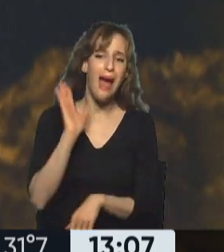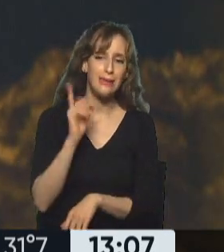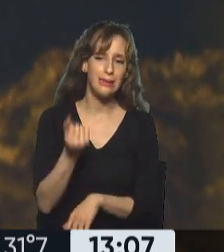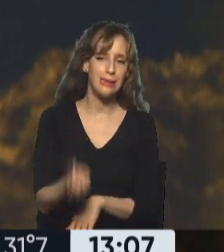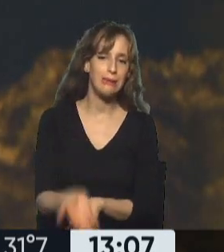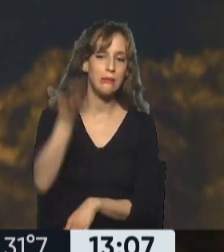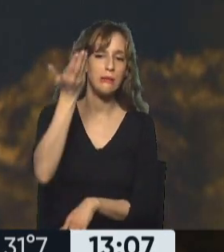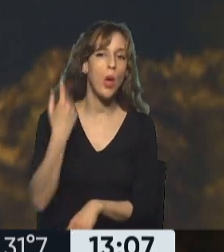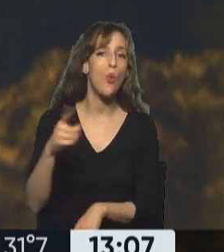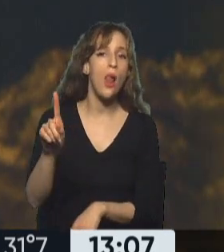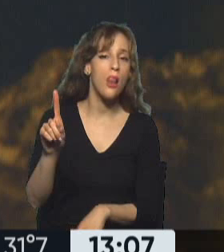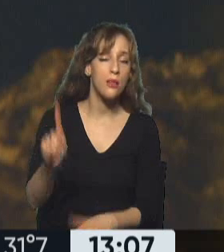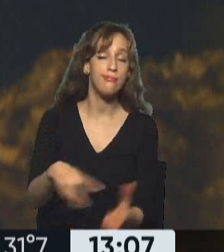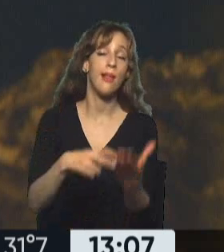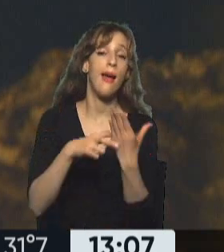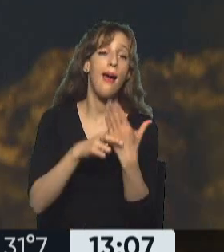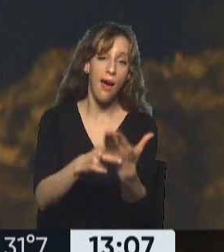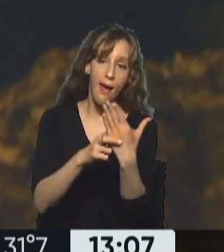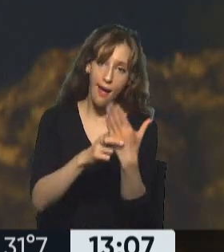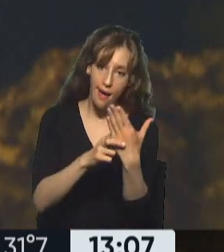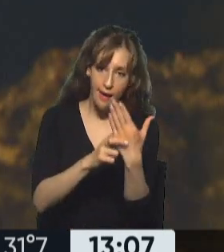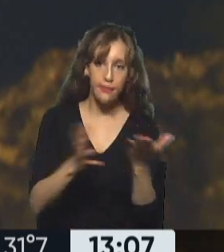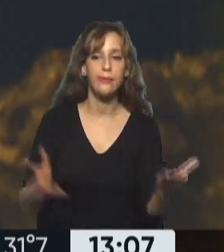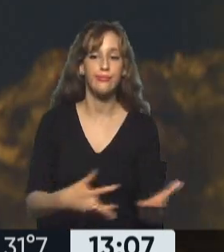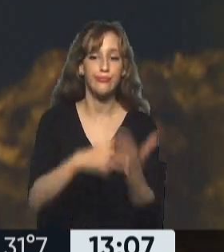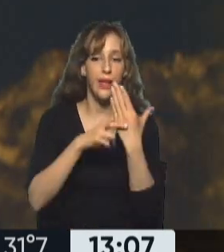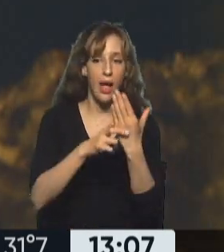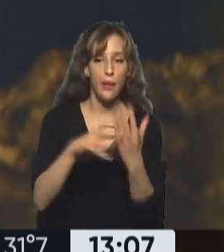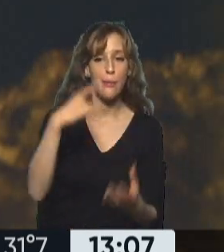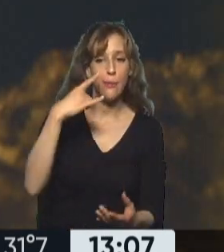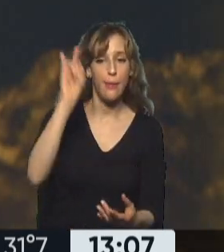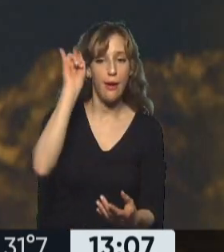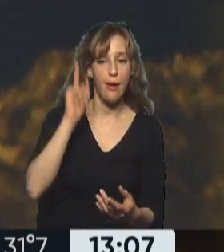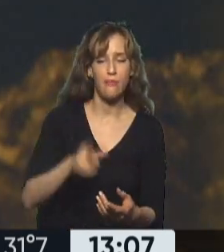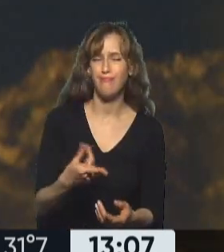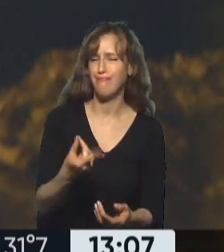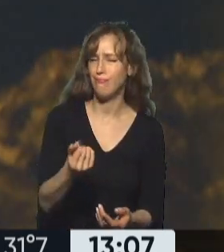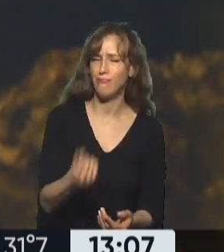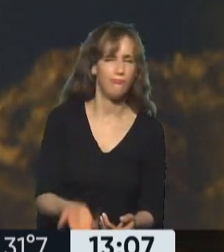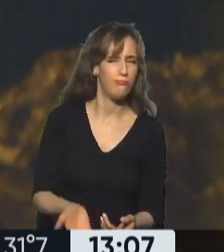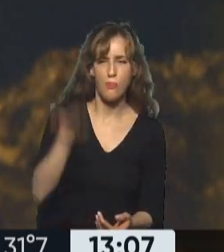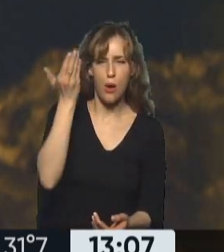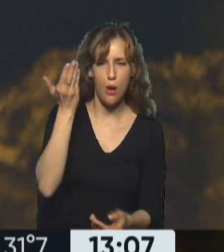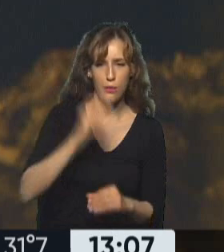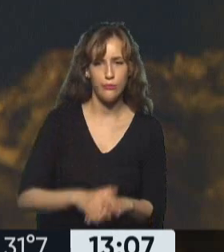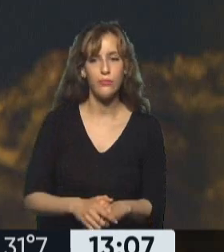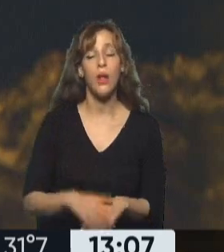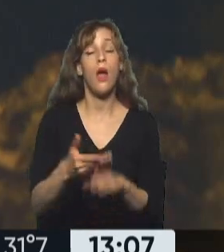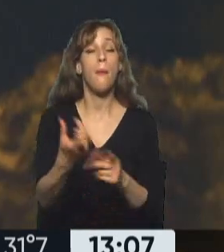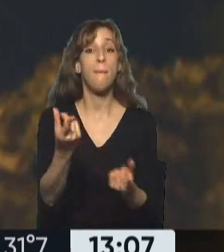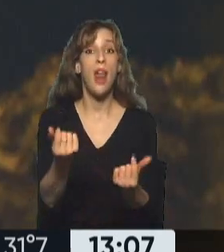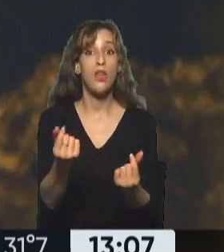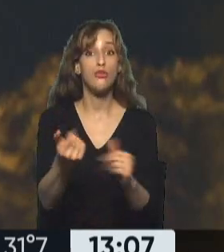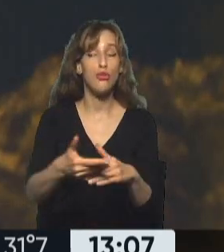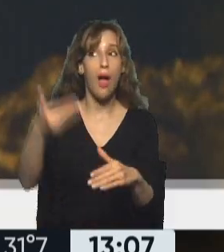el aumento del precio de la carne vacuna, estamos hablando. Un precio que había bajado,